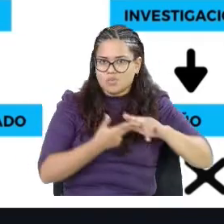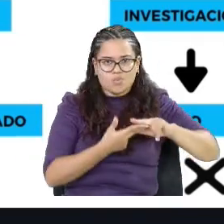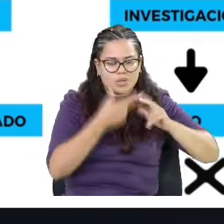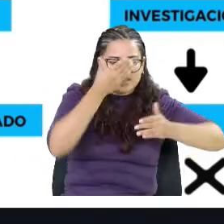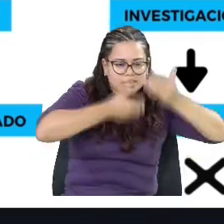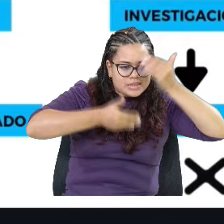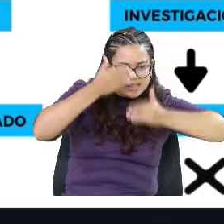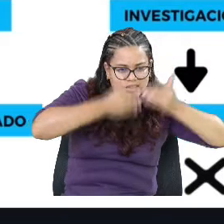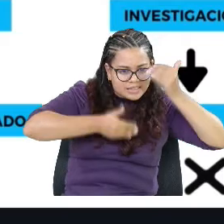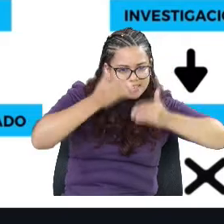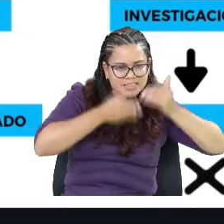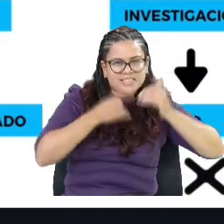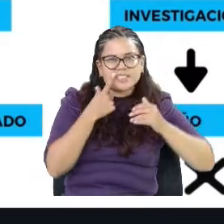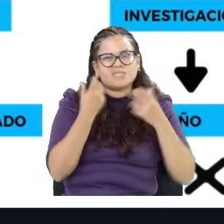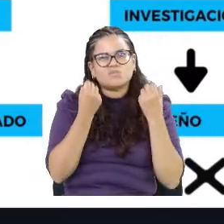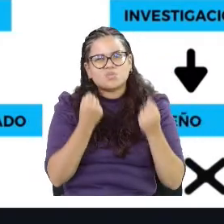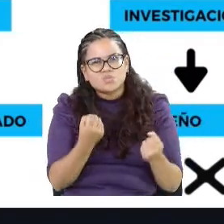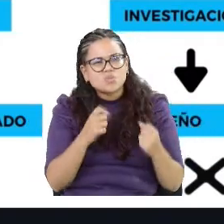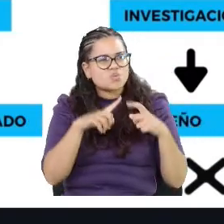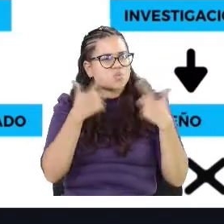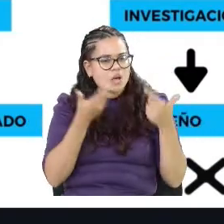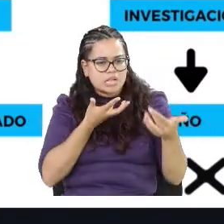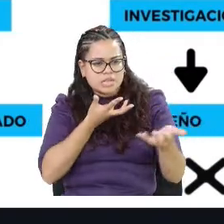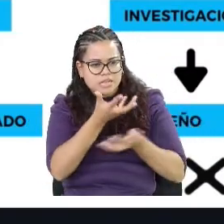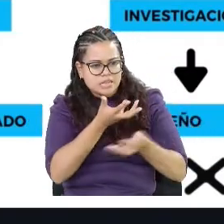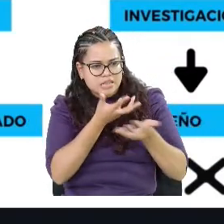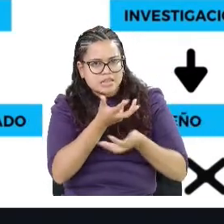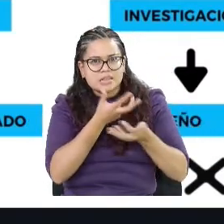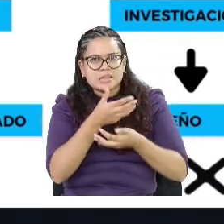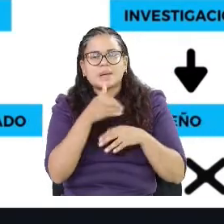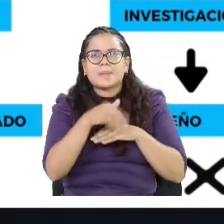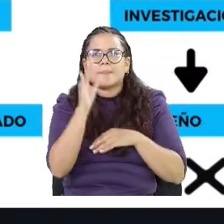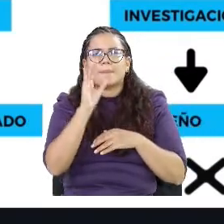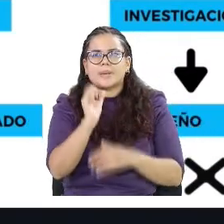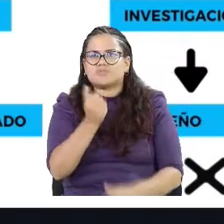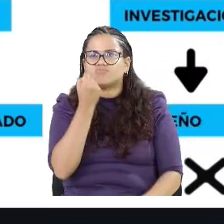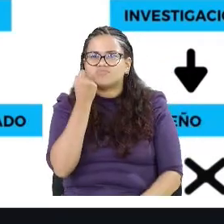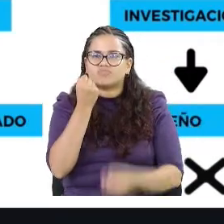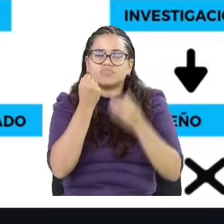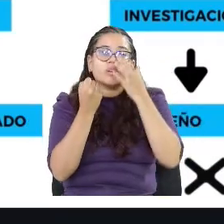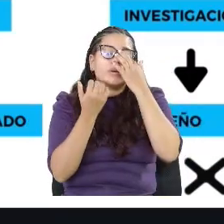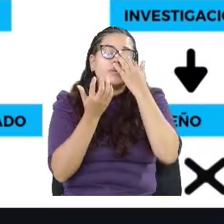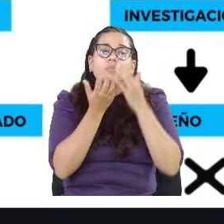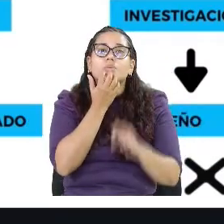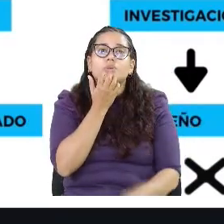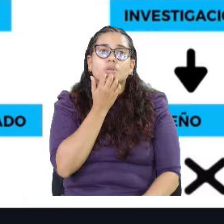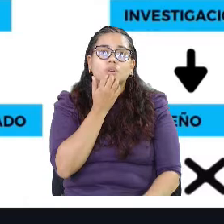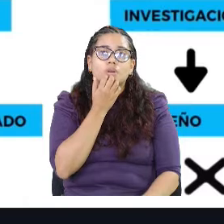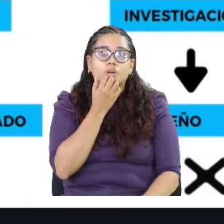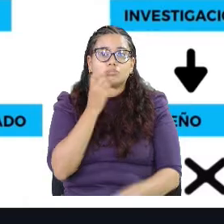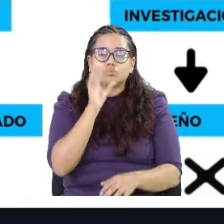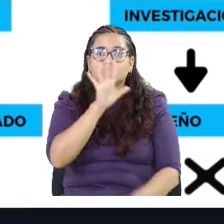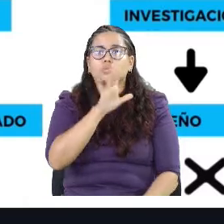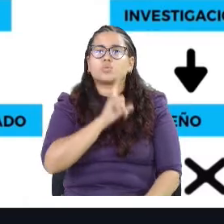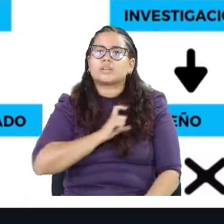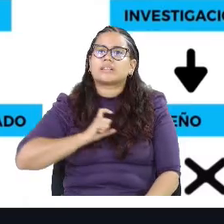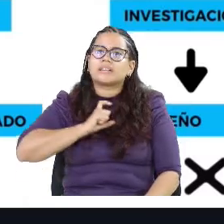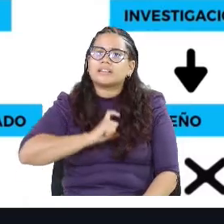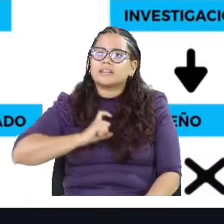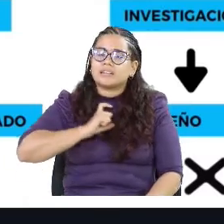qué fuerzas interactúan con ese elemento, de pronto características